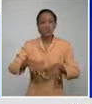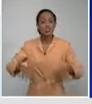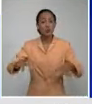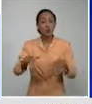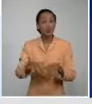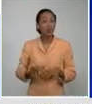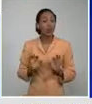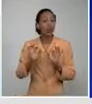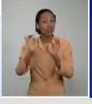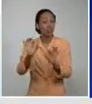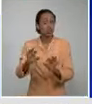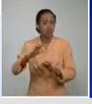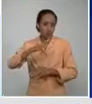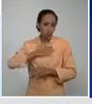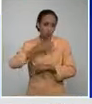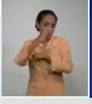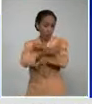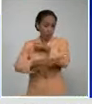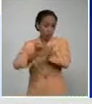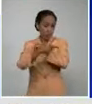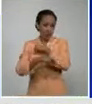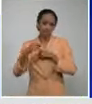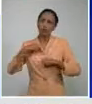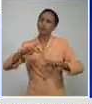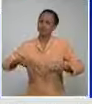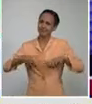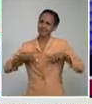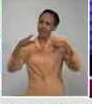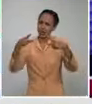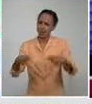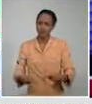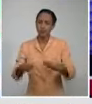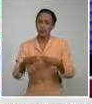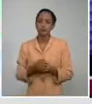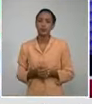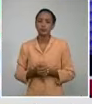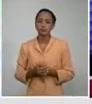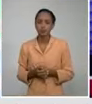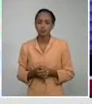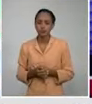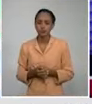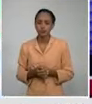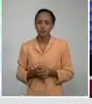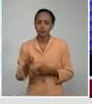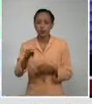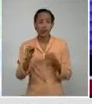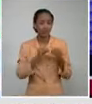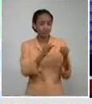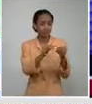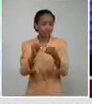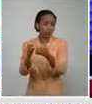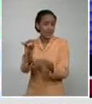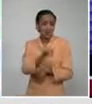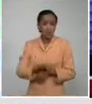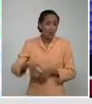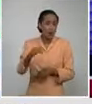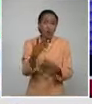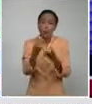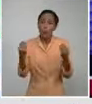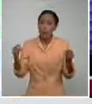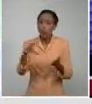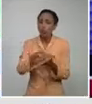que tiene nuestro país, reitero, con una transmisión muy elevada en muchos